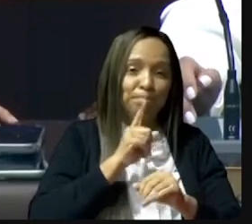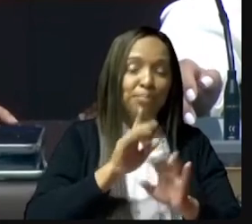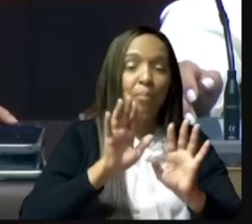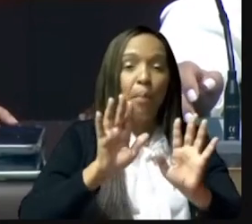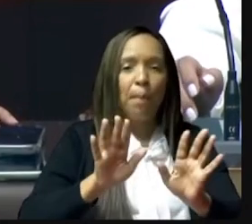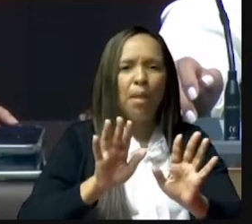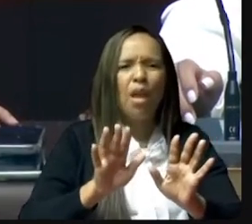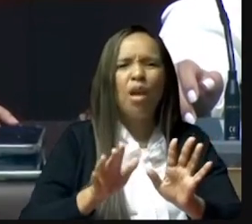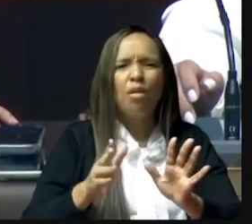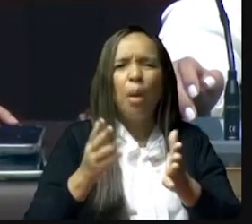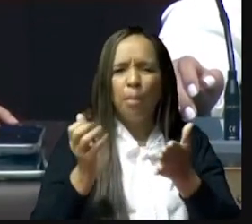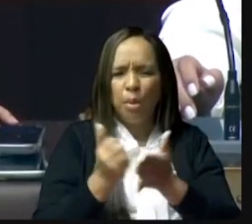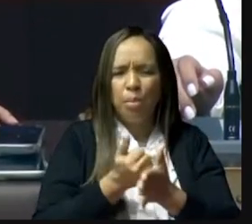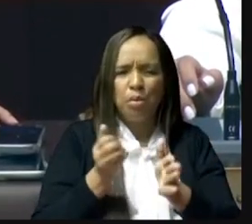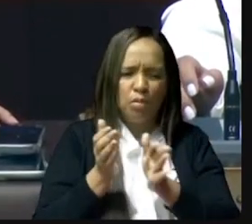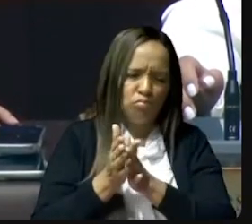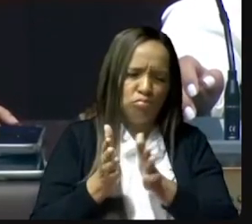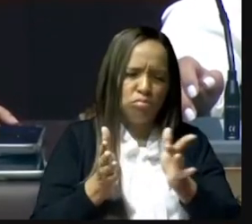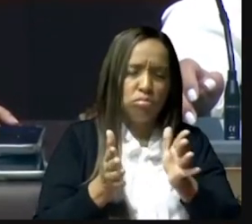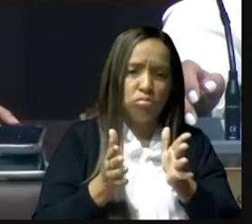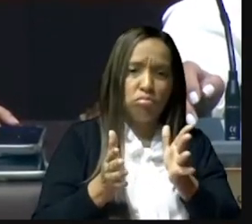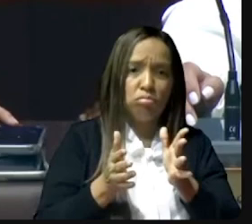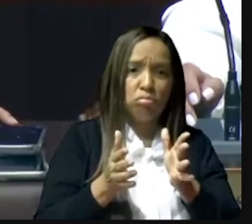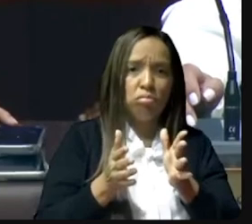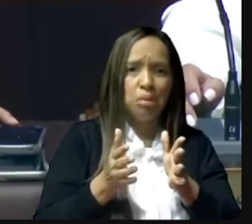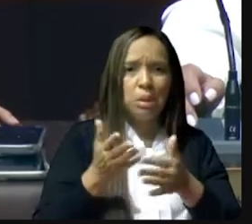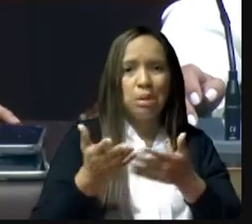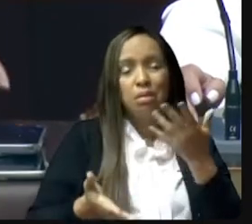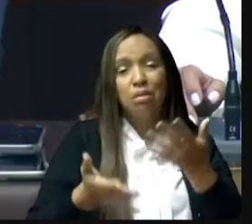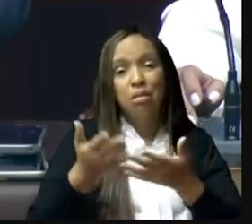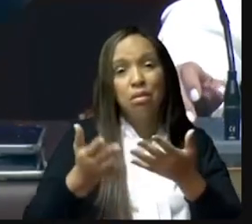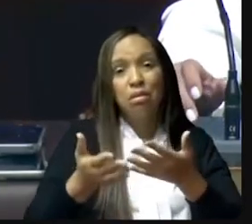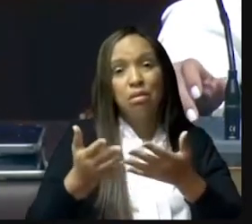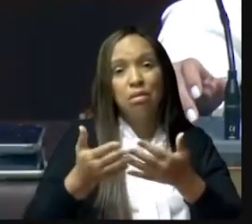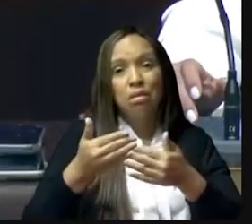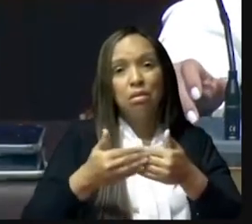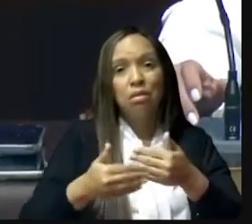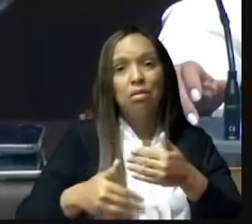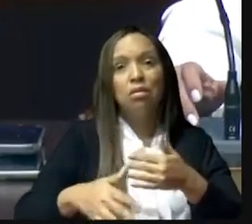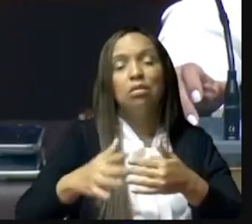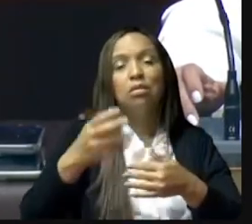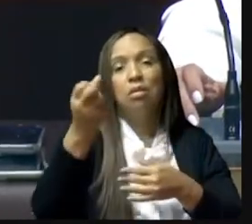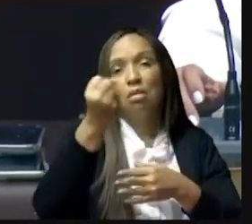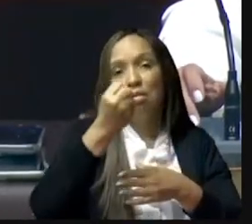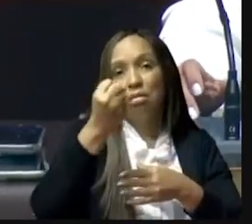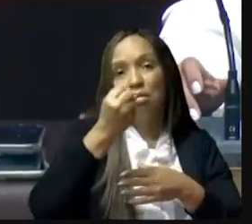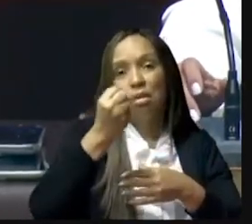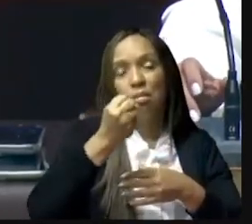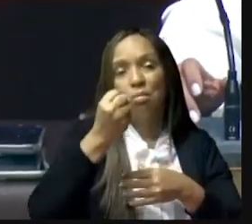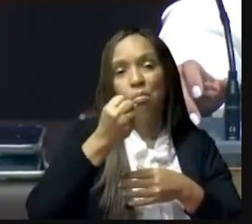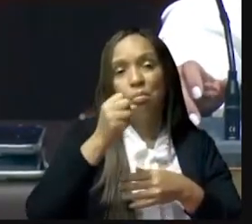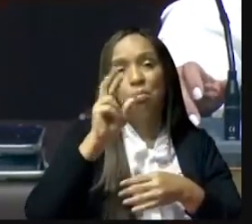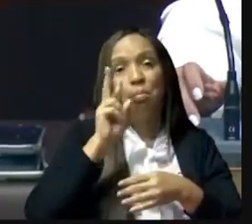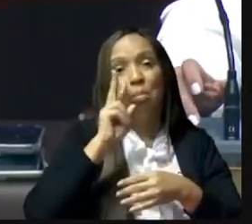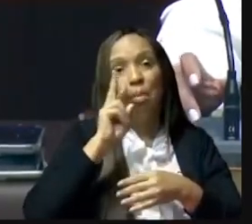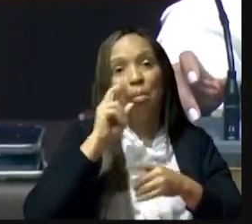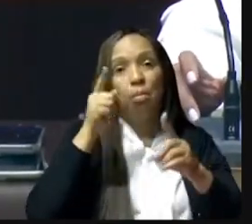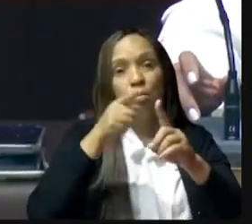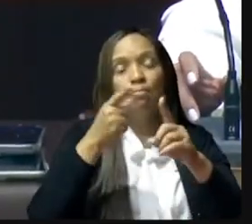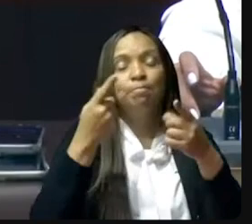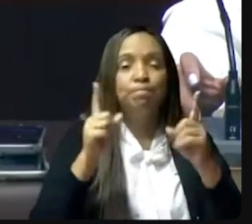y Esperamos que de aquí al sábado porque vamos a trabajar corrido eh